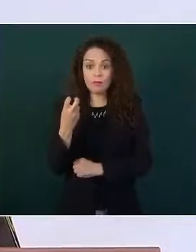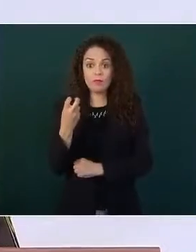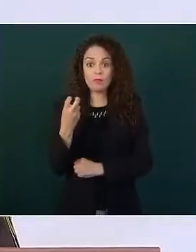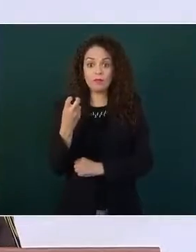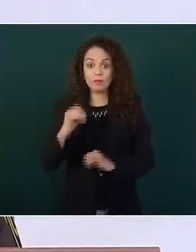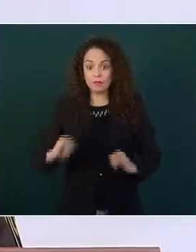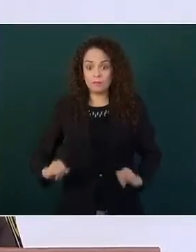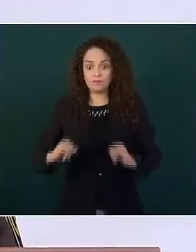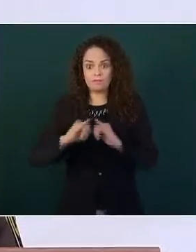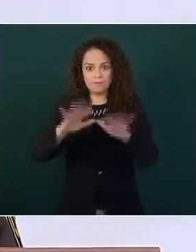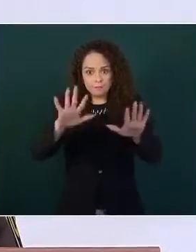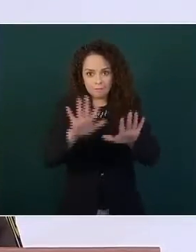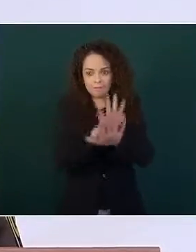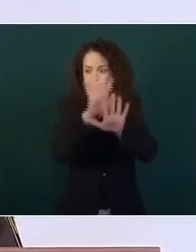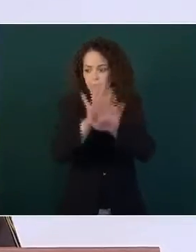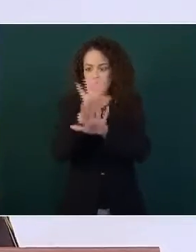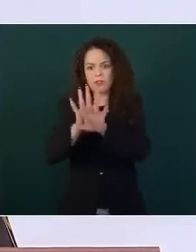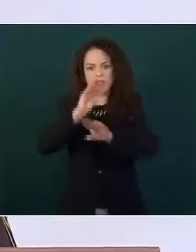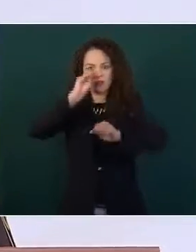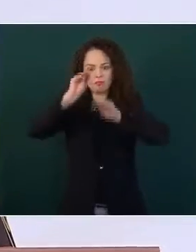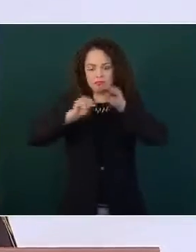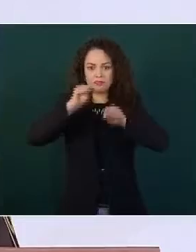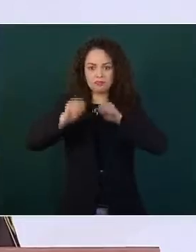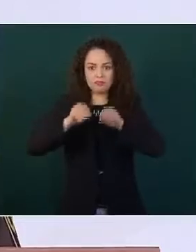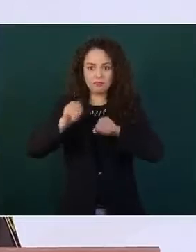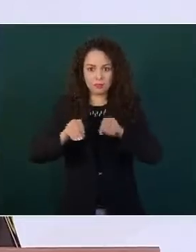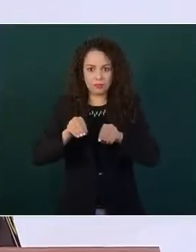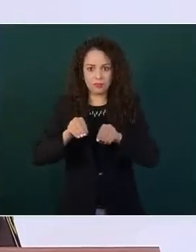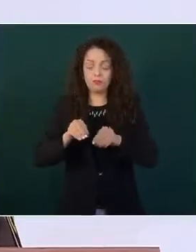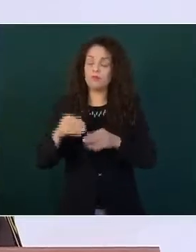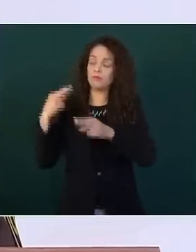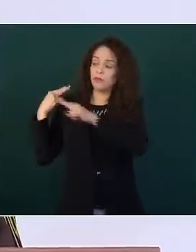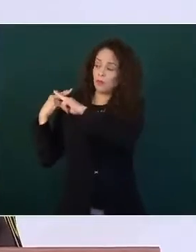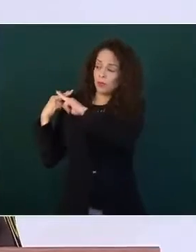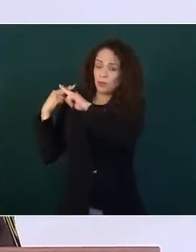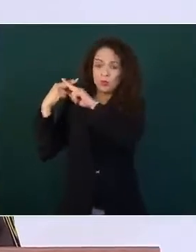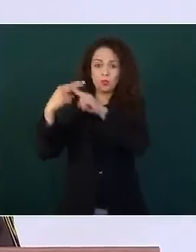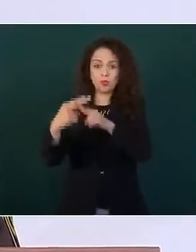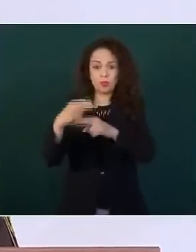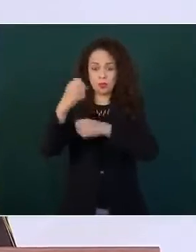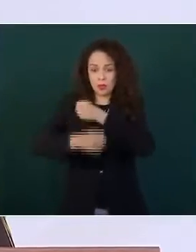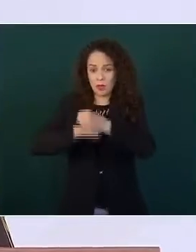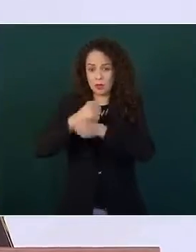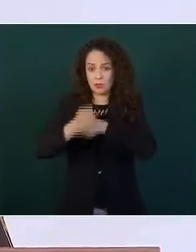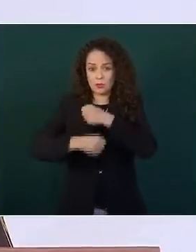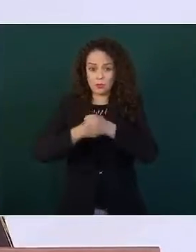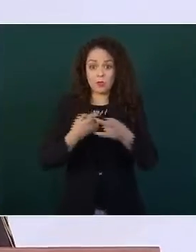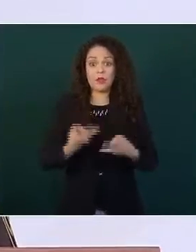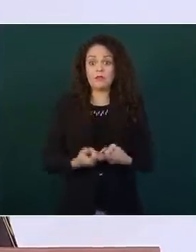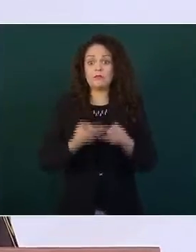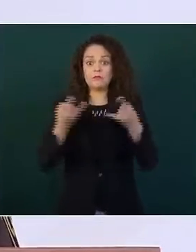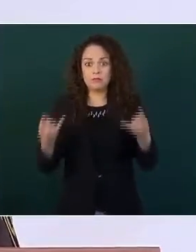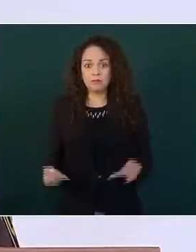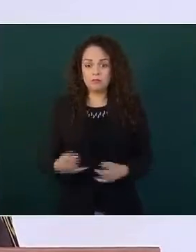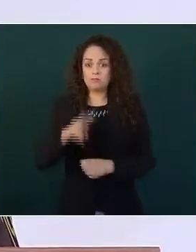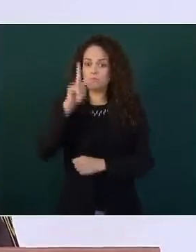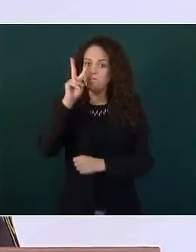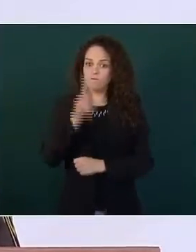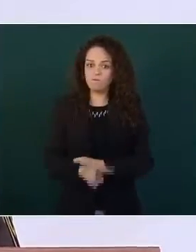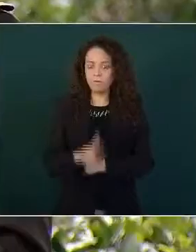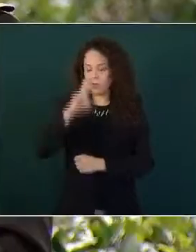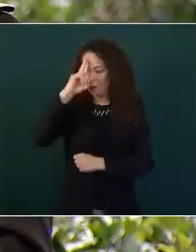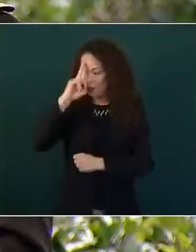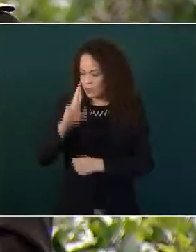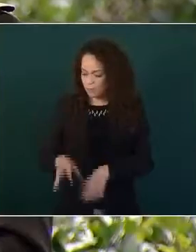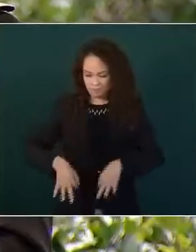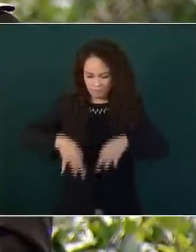esta institución armada, que a través de la historia ha sido referente de lealtad institucional